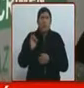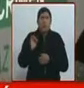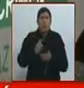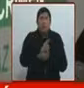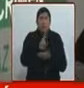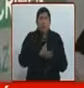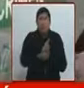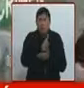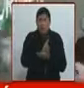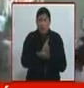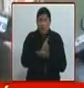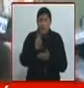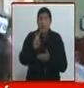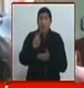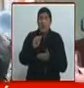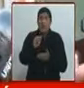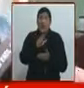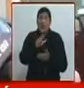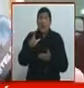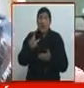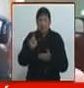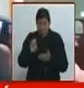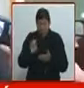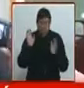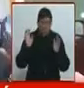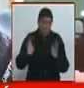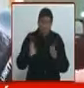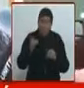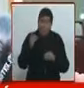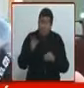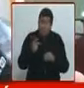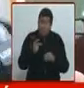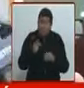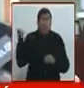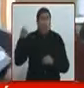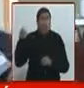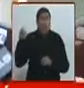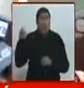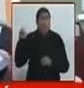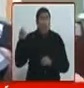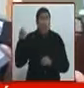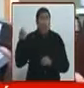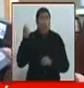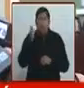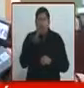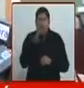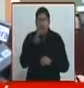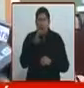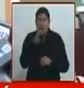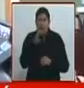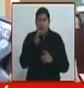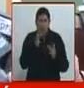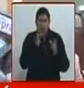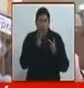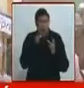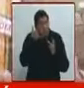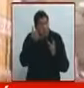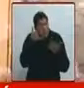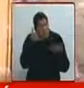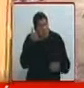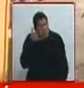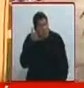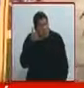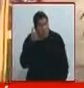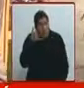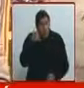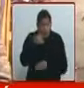de la Universidad del Valle. Entonces, inmediatamente la menor desapareció. La madre se logró contactar a su teléfono, pero